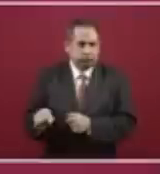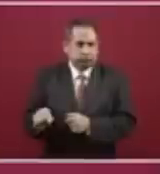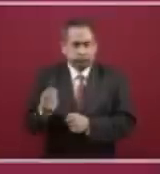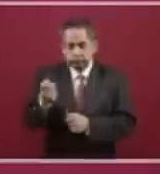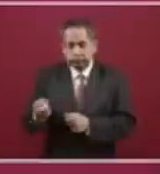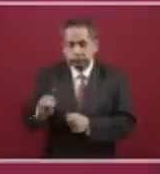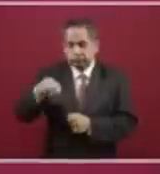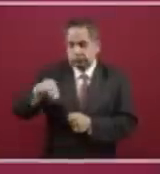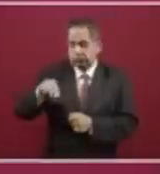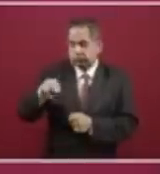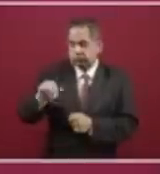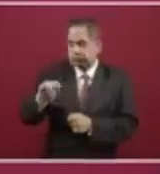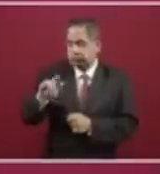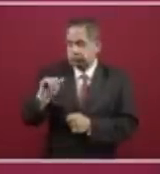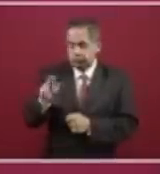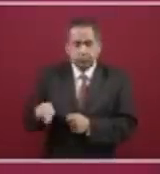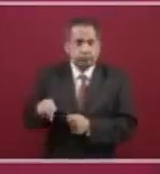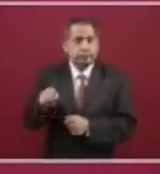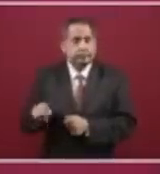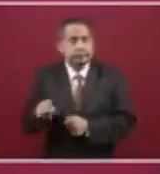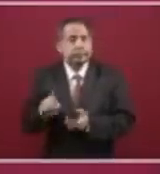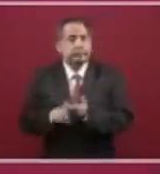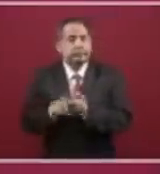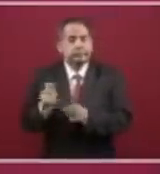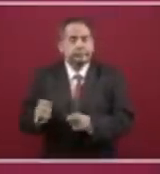minatitlán que es